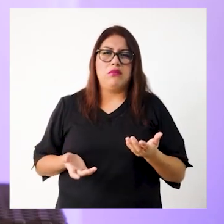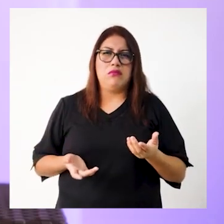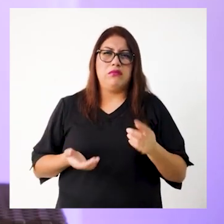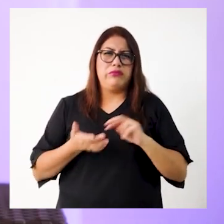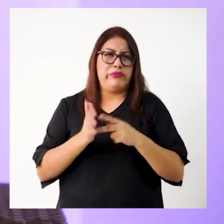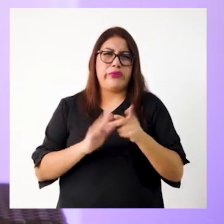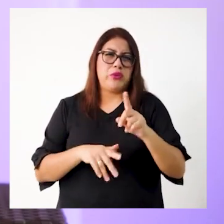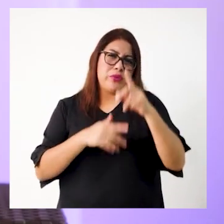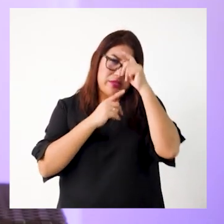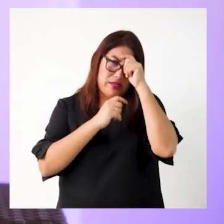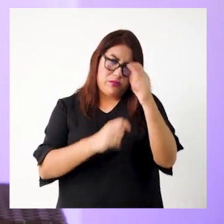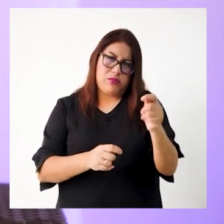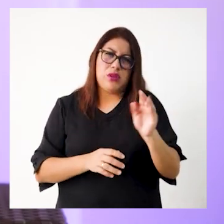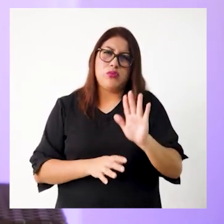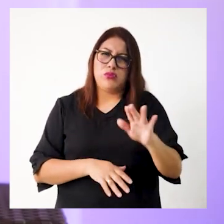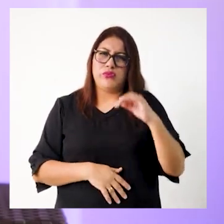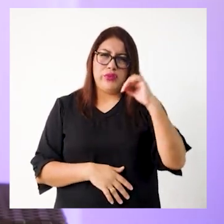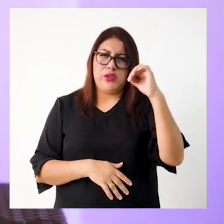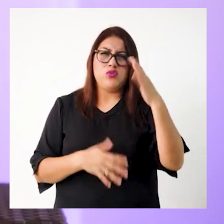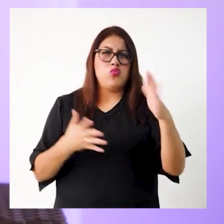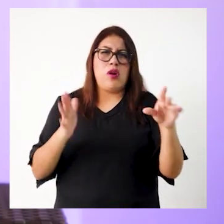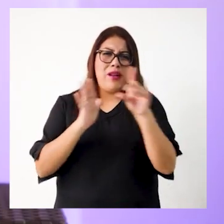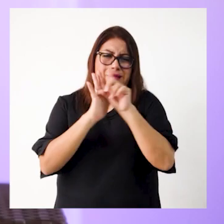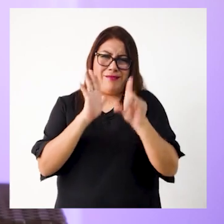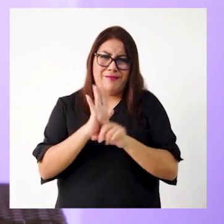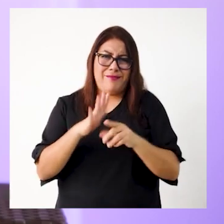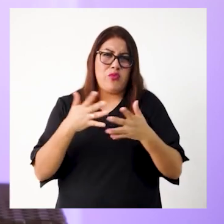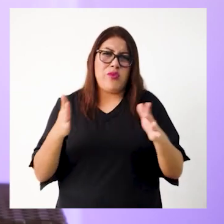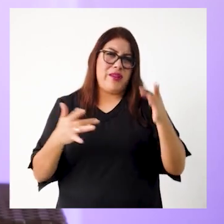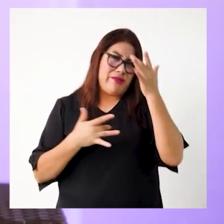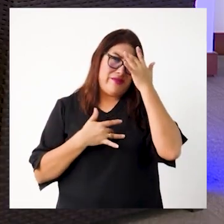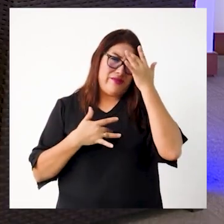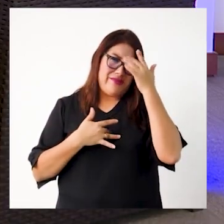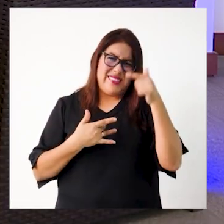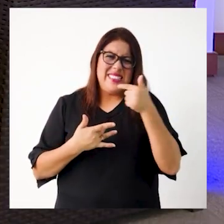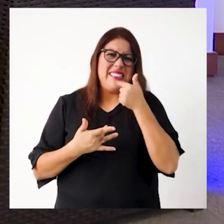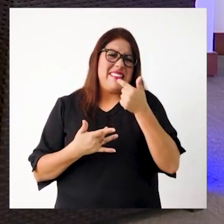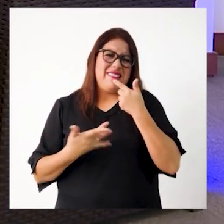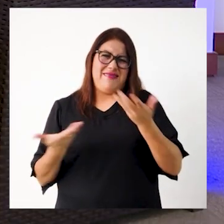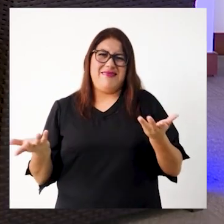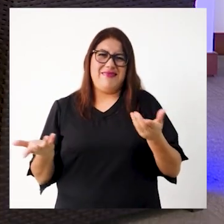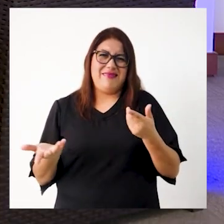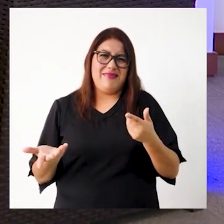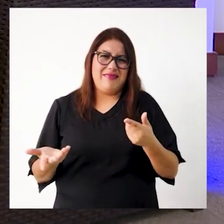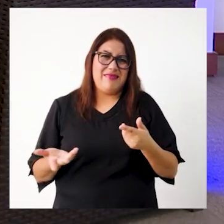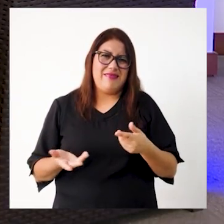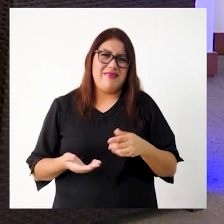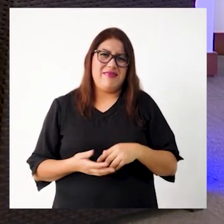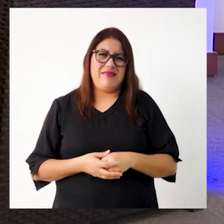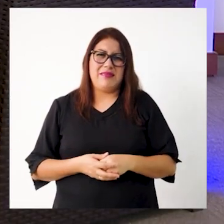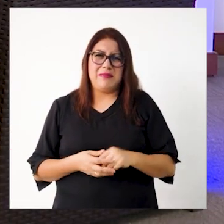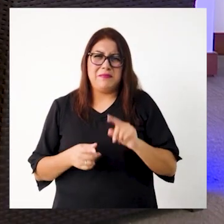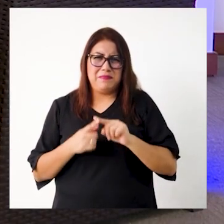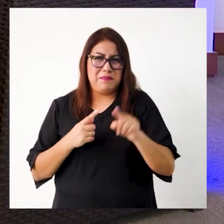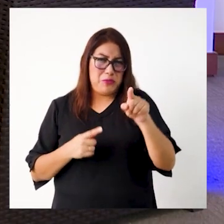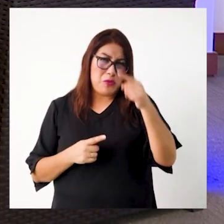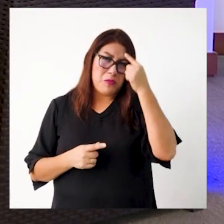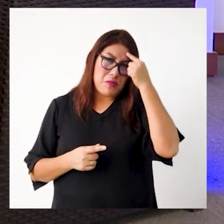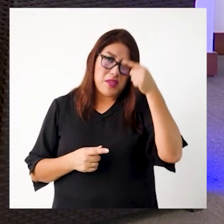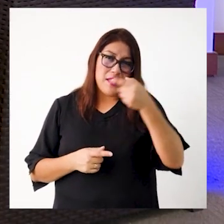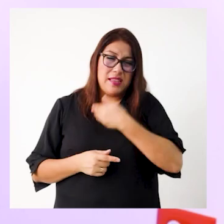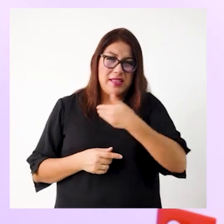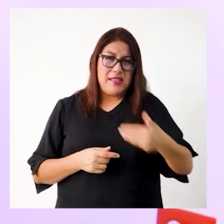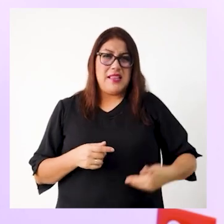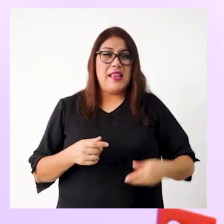nosocomio no se respeta el Estado de Derecho. Ahí no existe la ley. No es enfermedad la discapacidad. ¿Pero tú crees que eso es una condición? ¿Eso tenga que ver con el Estado de